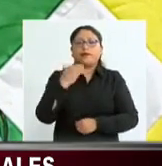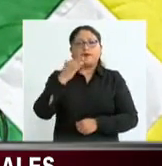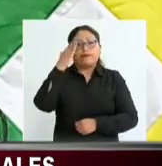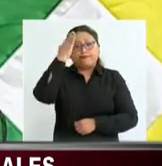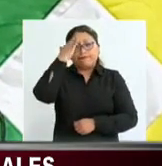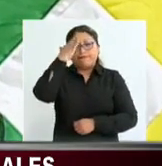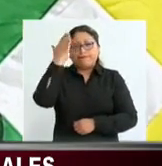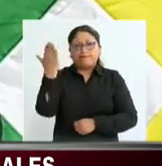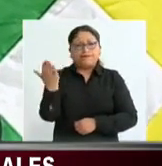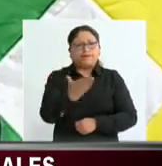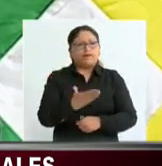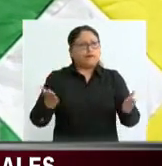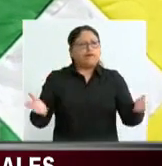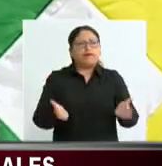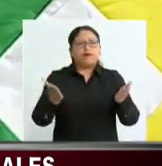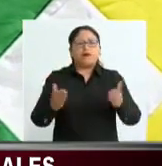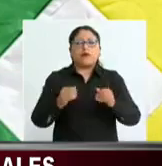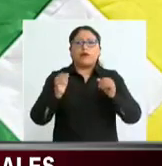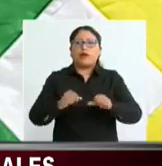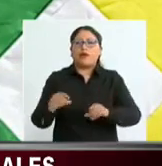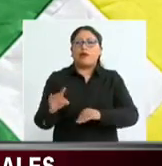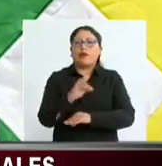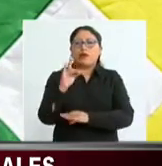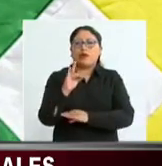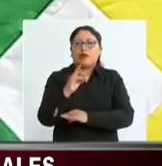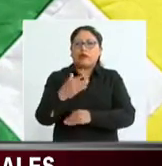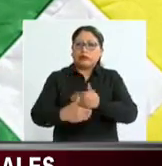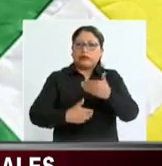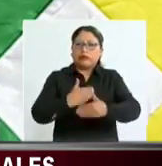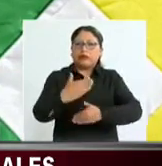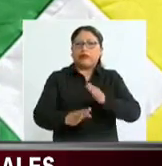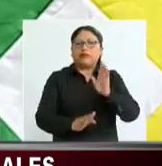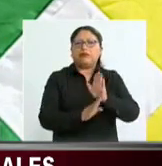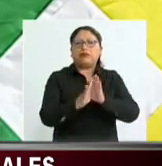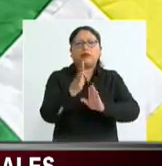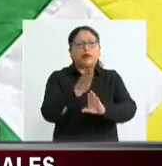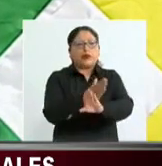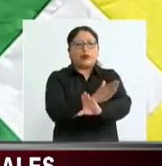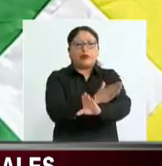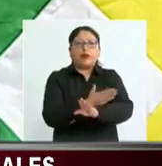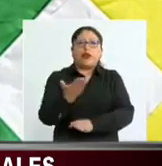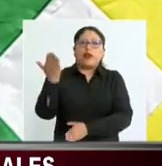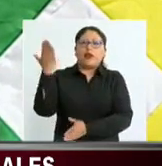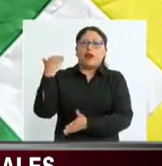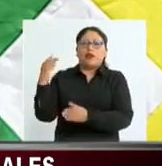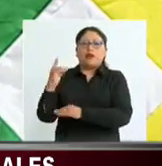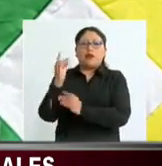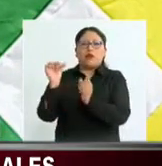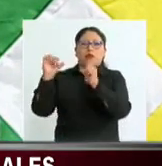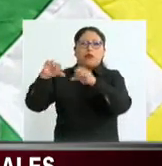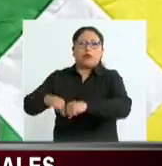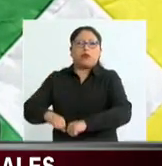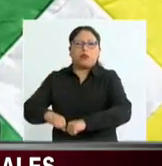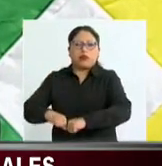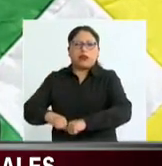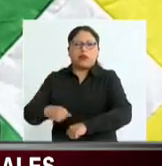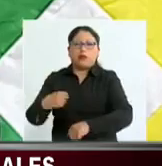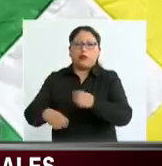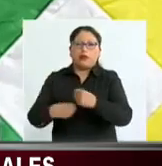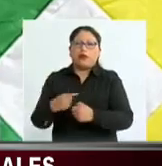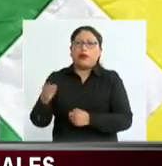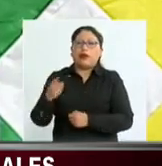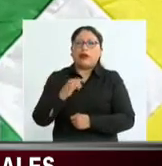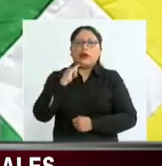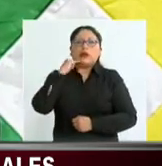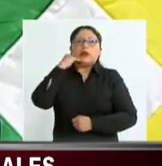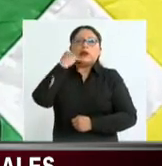estamos sacando a Bolivia de la profunda crisis en la que nos las dejaron, y eso es lo que no perdonan. Que